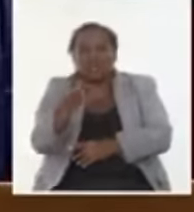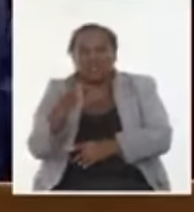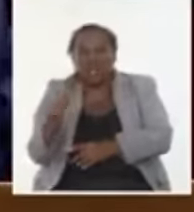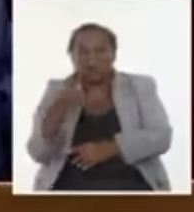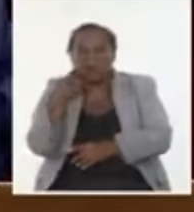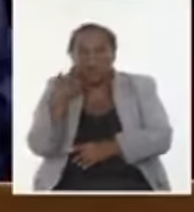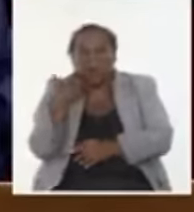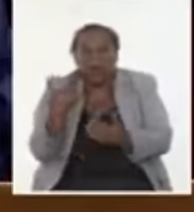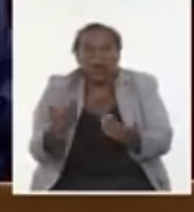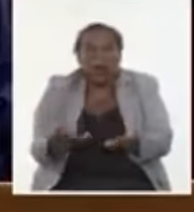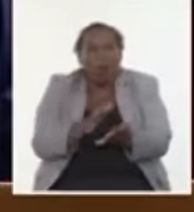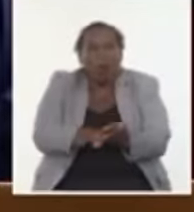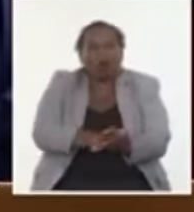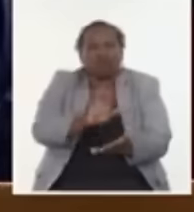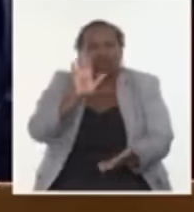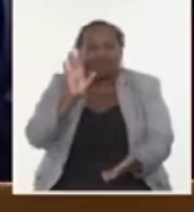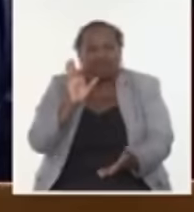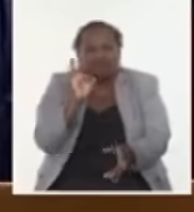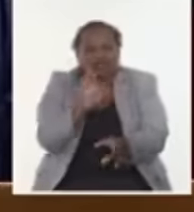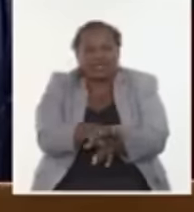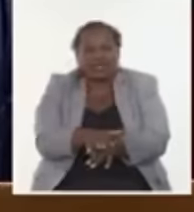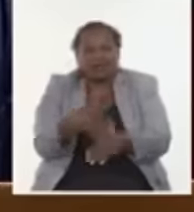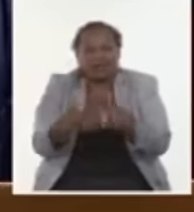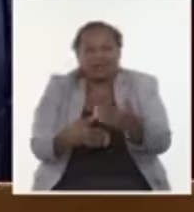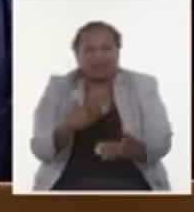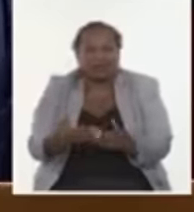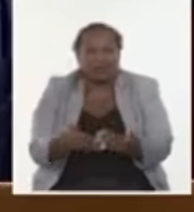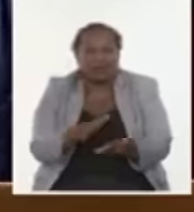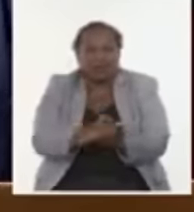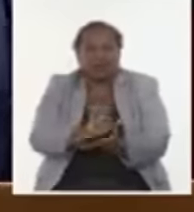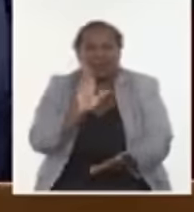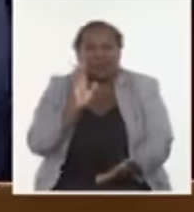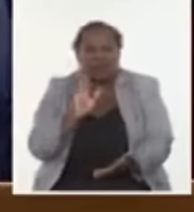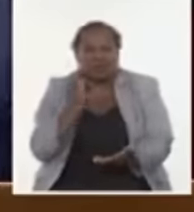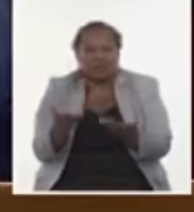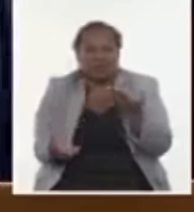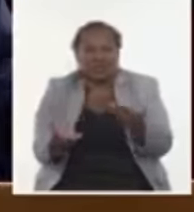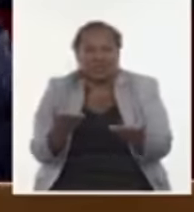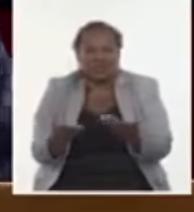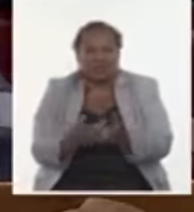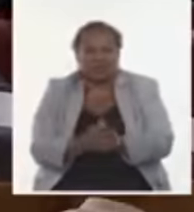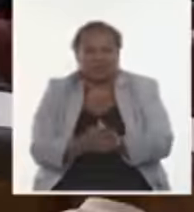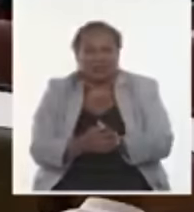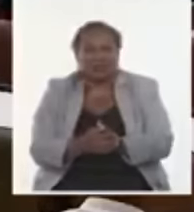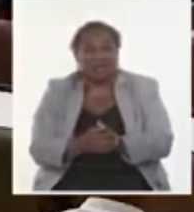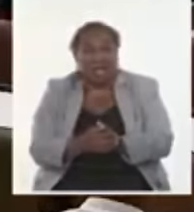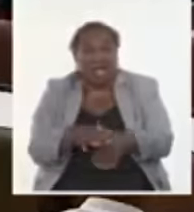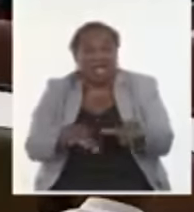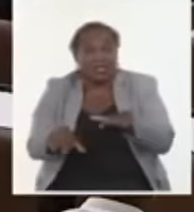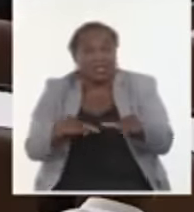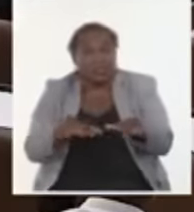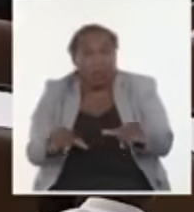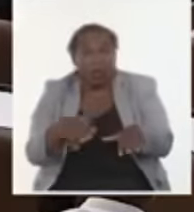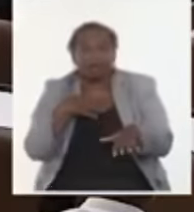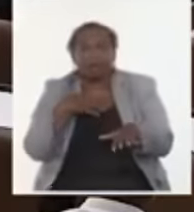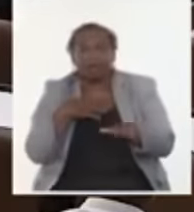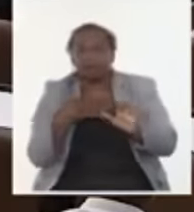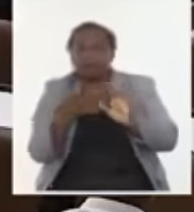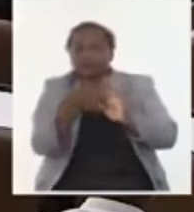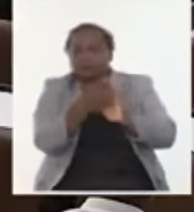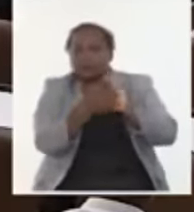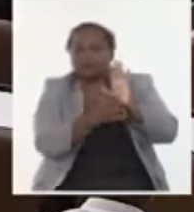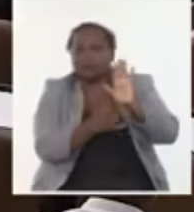de compromiso en esos balances a nivel de municipio. Y a pesar de todas esas acciones realizadas, no se logra que en todos